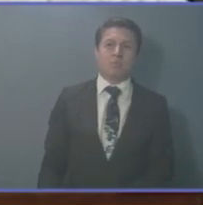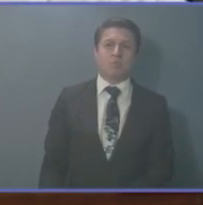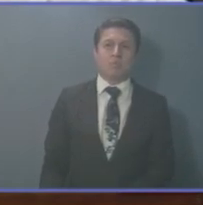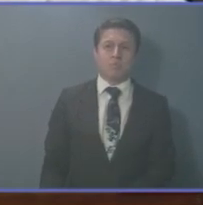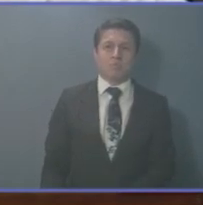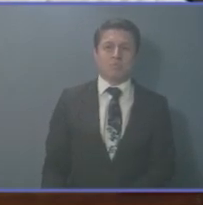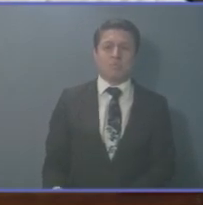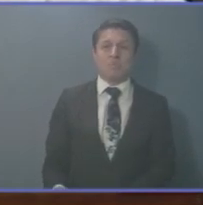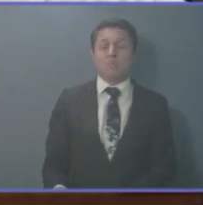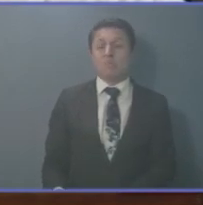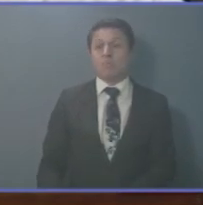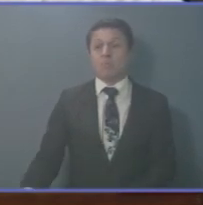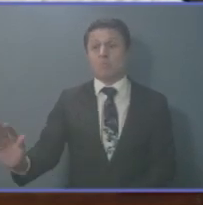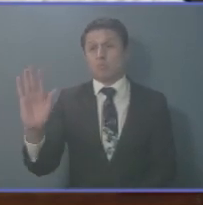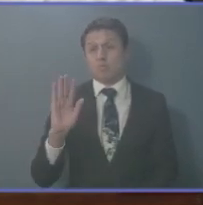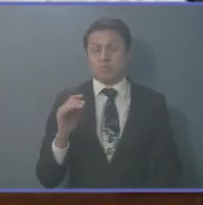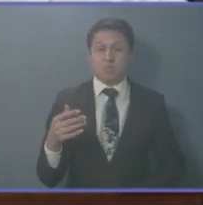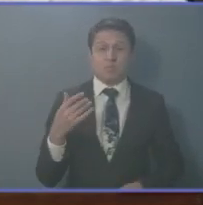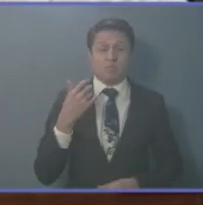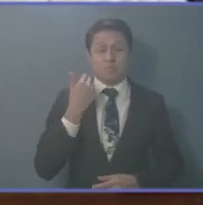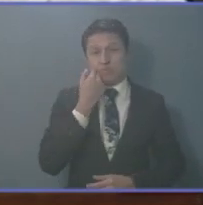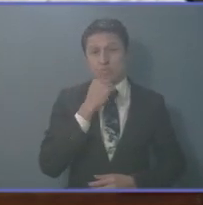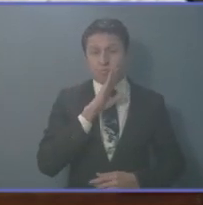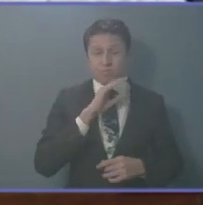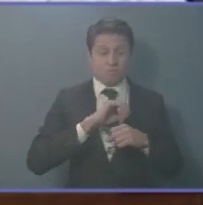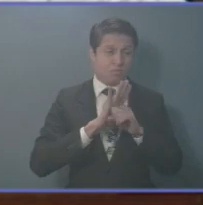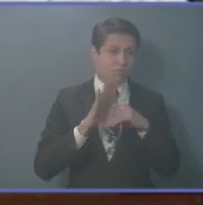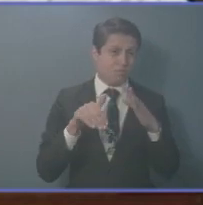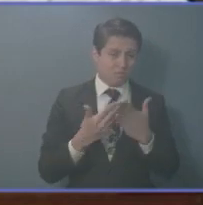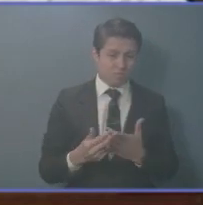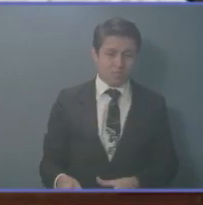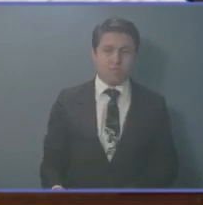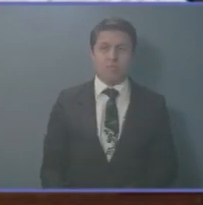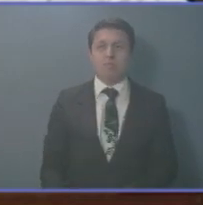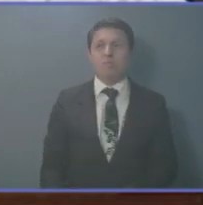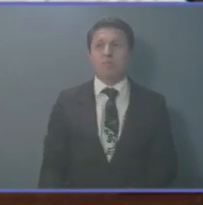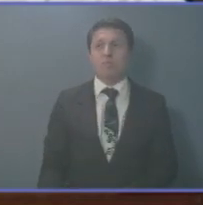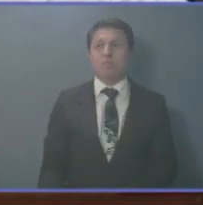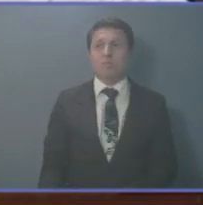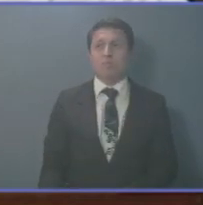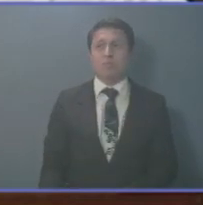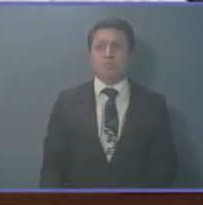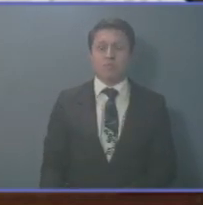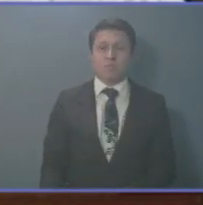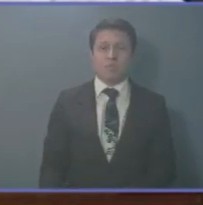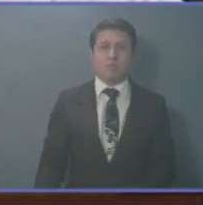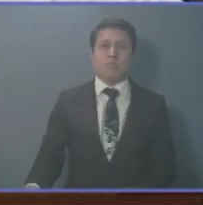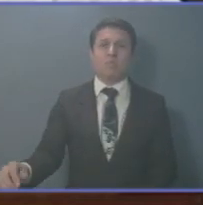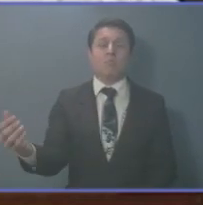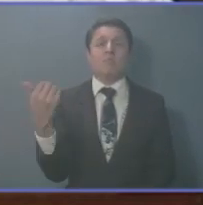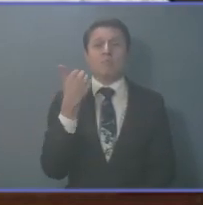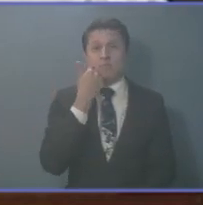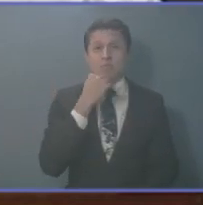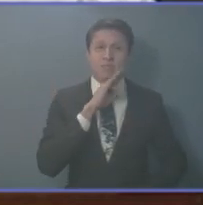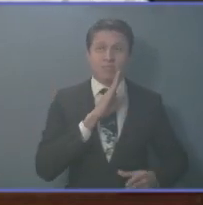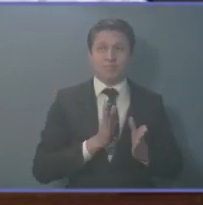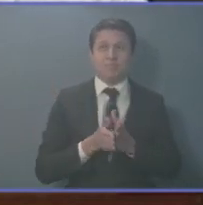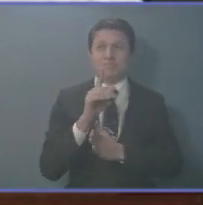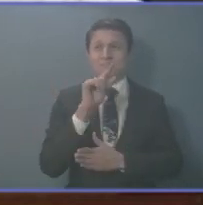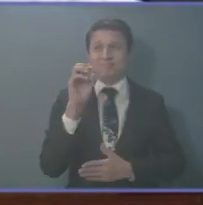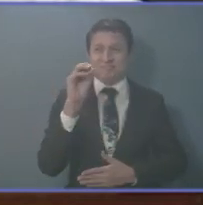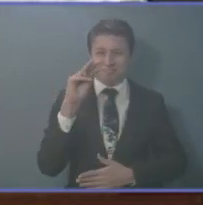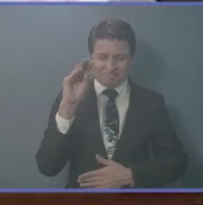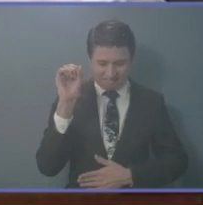diseminación de una enfermedad transmisible. Que la Organización Mundial de la Salud, OMS, ha reconocido que la pandemia por COVID-19 es